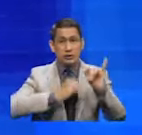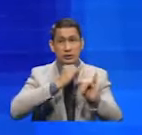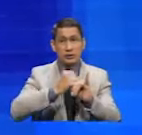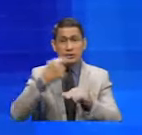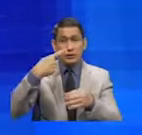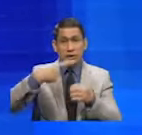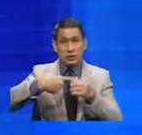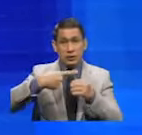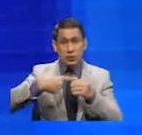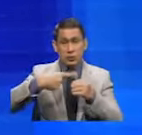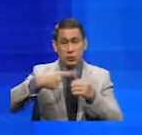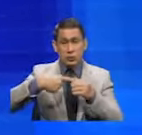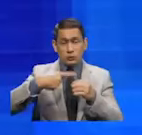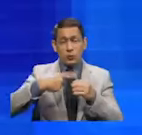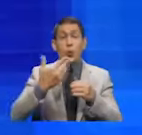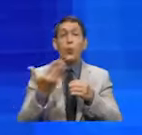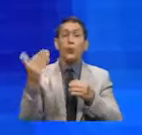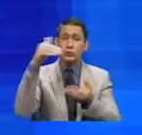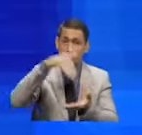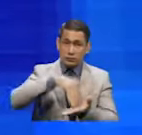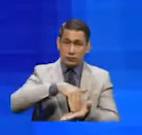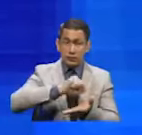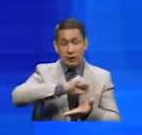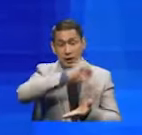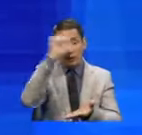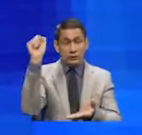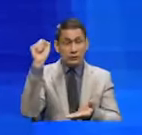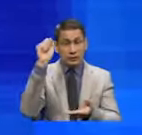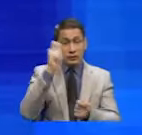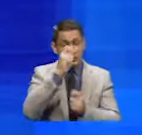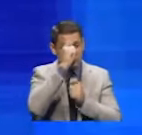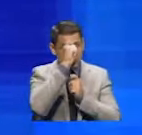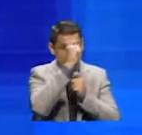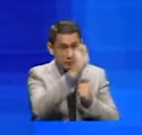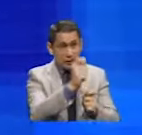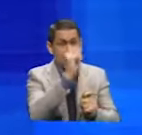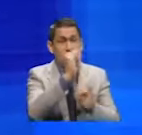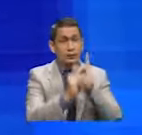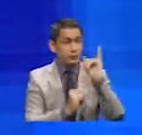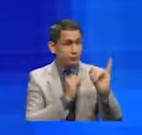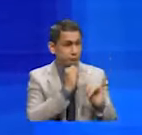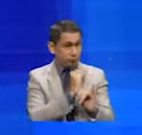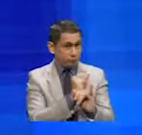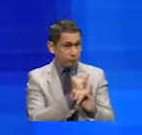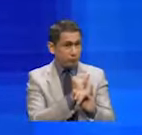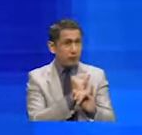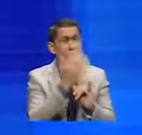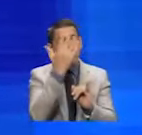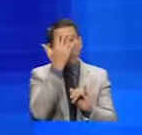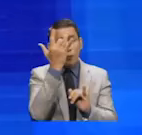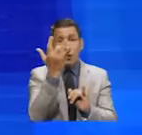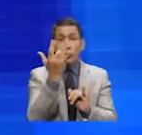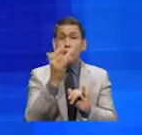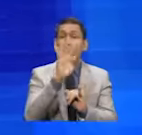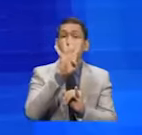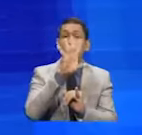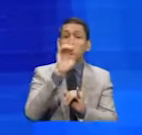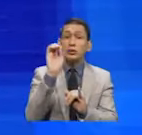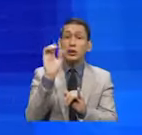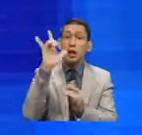Mariscal Sucre de Quito volvió a ganar un reconocimiento internacional, esta vez por sobre 400